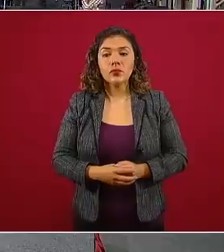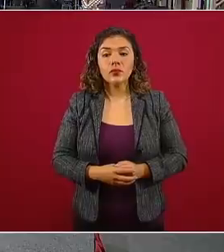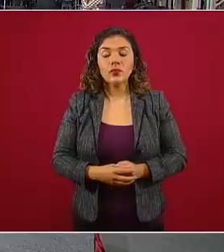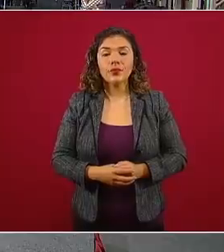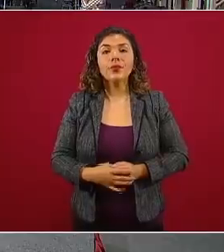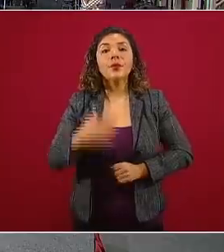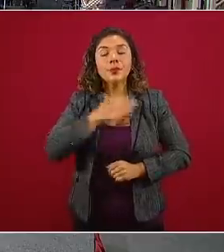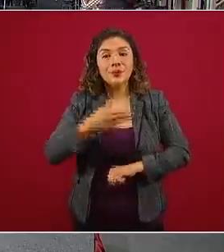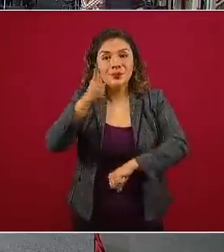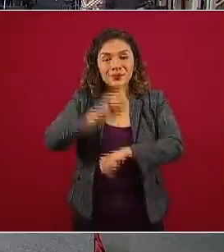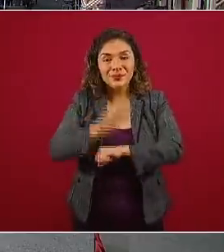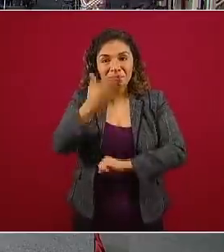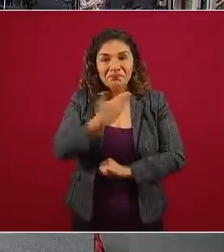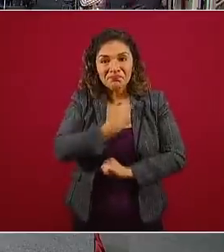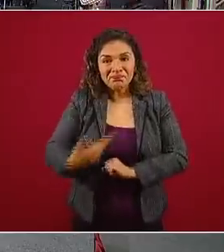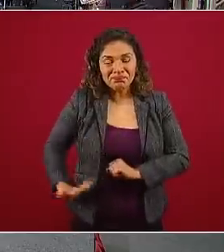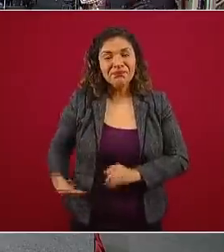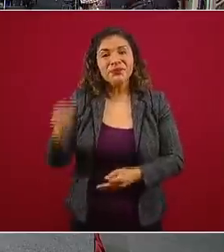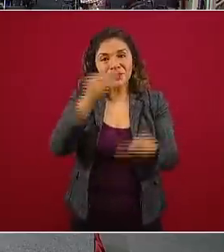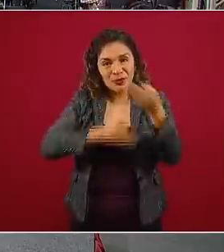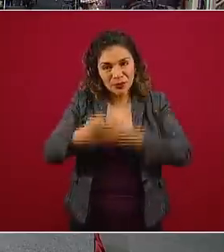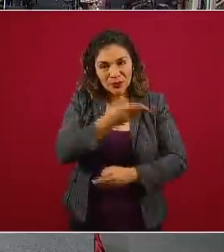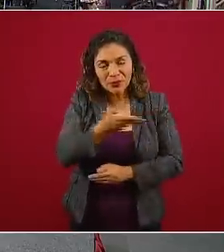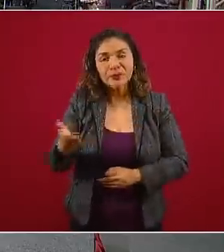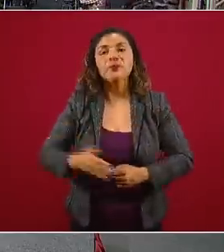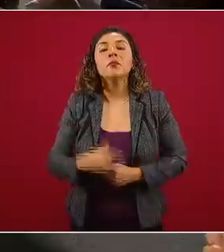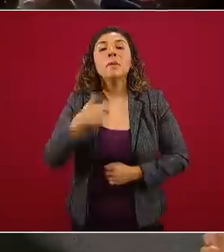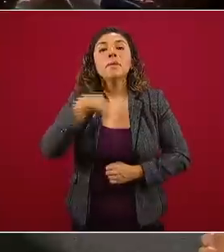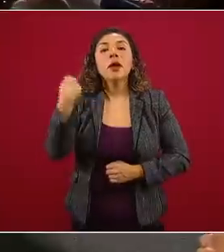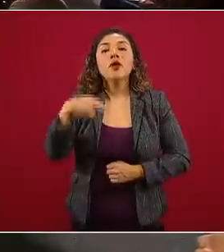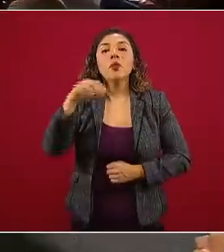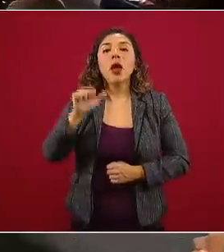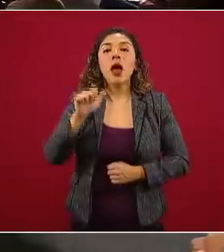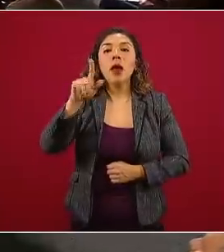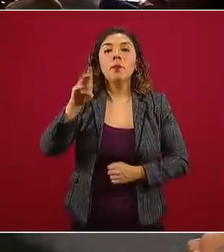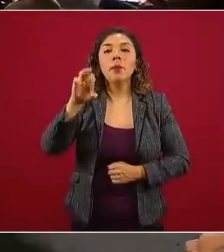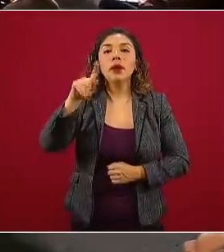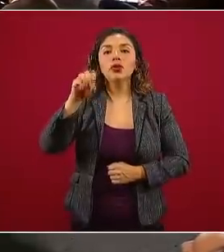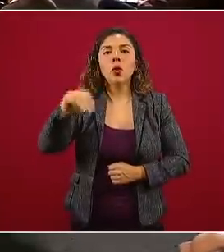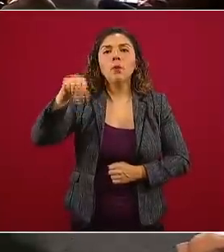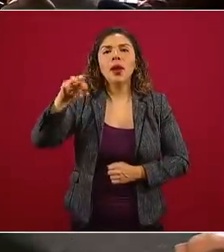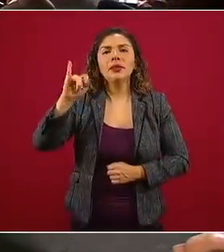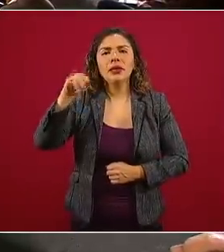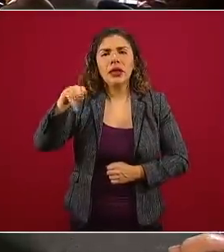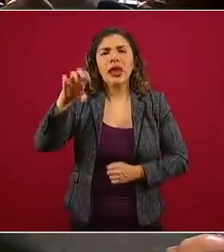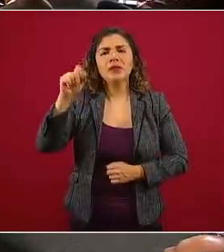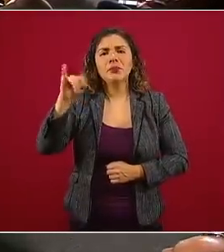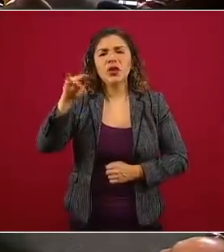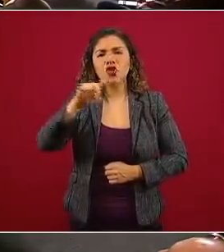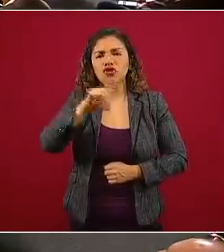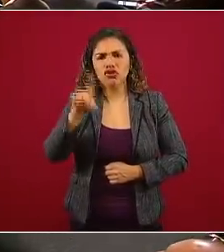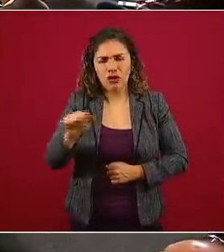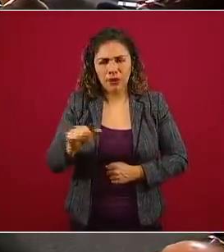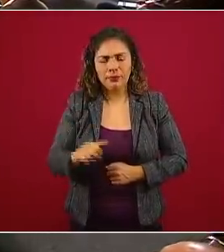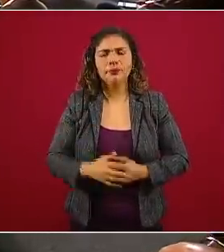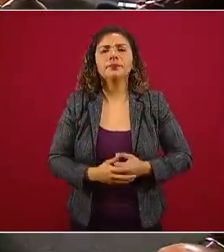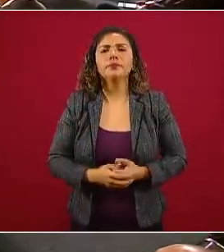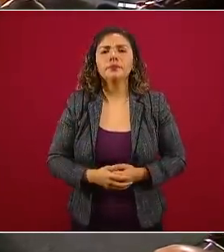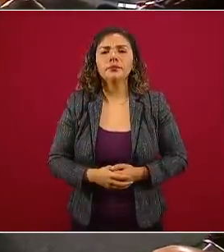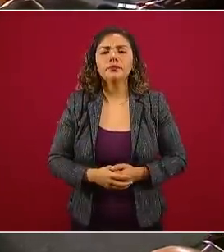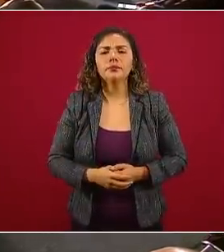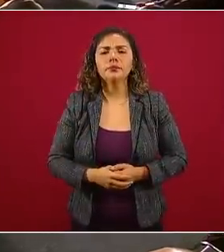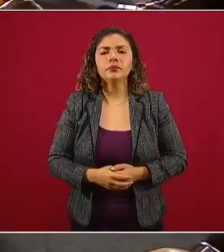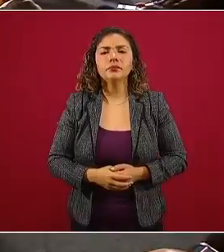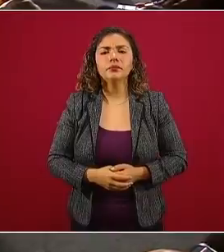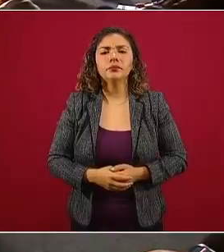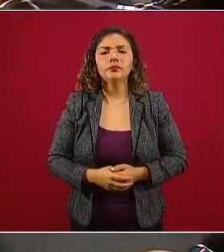buenos días señor presidente en buenos días a todos este mi nombre es alberto martín espinoza vengo corresponsal de de jaime farías informa desde cancún y